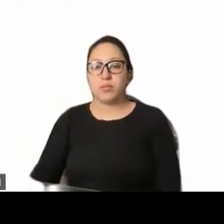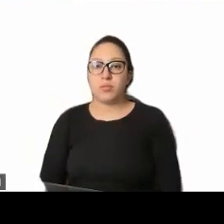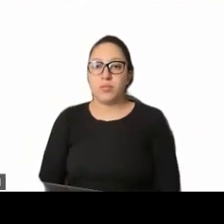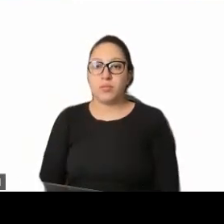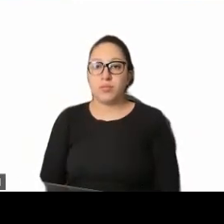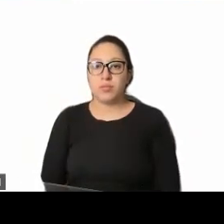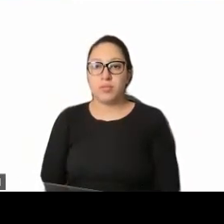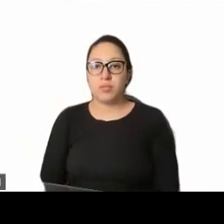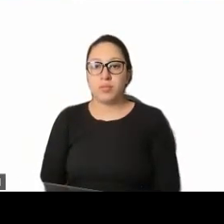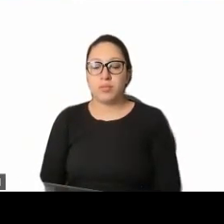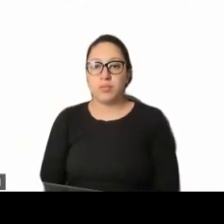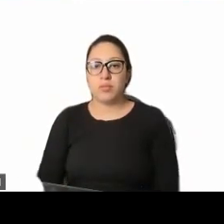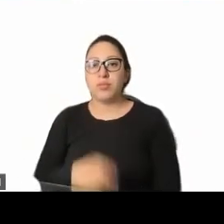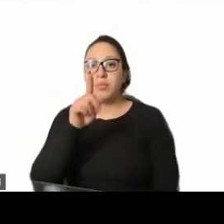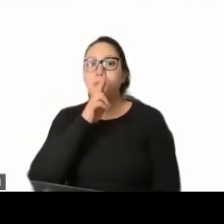Diputado José Octavio. Presente.